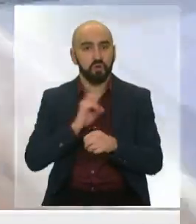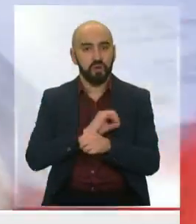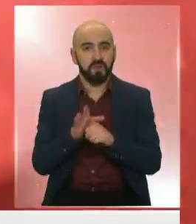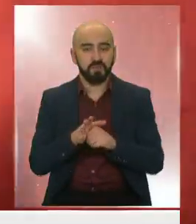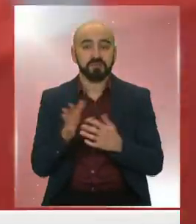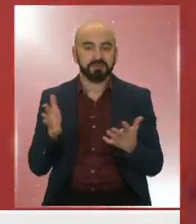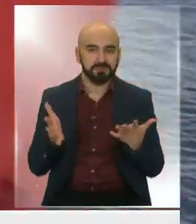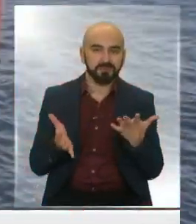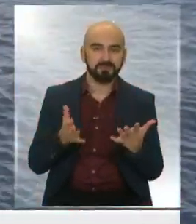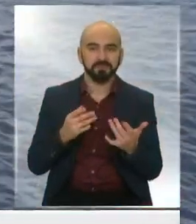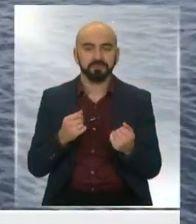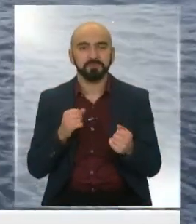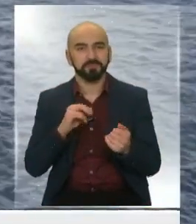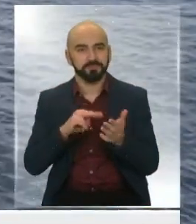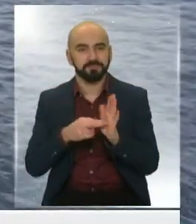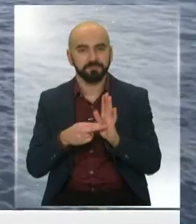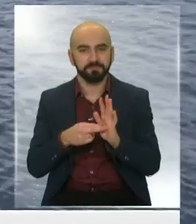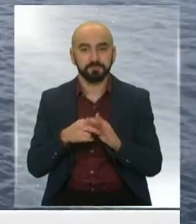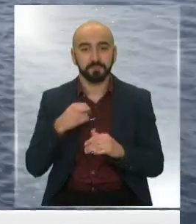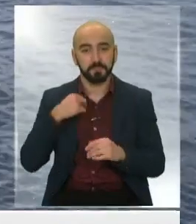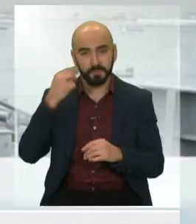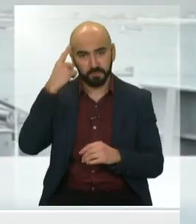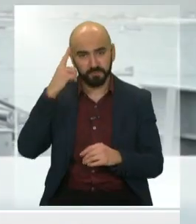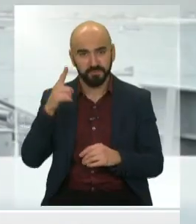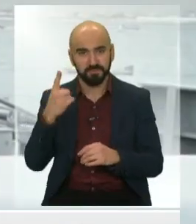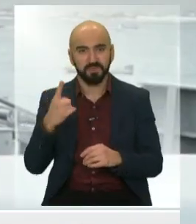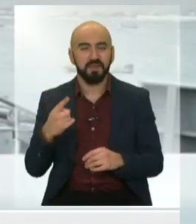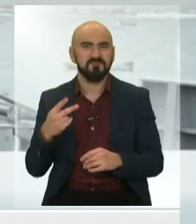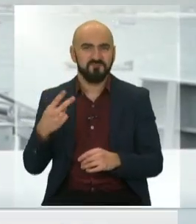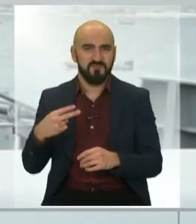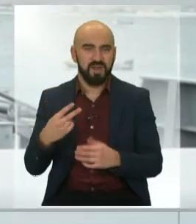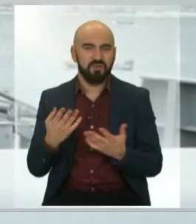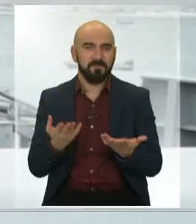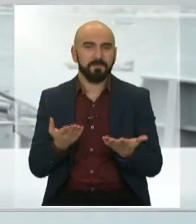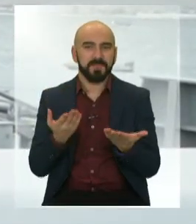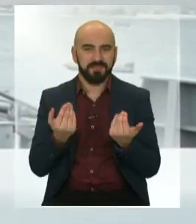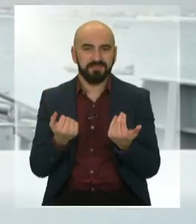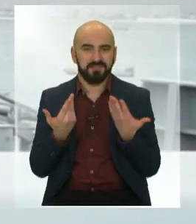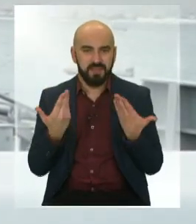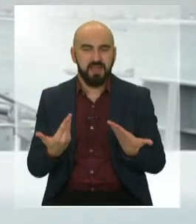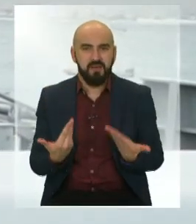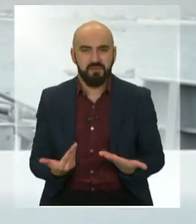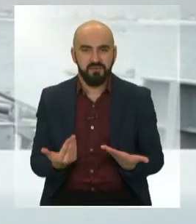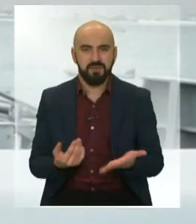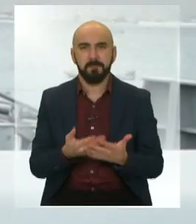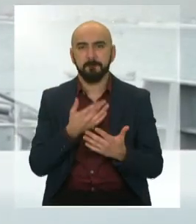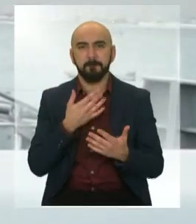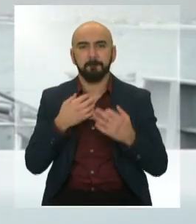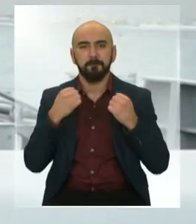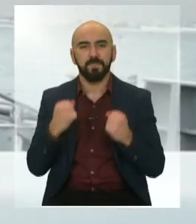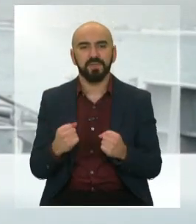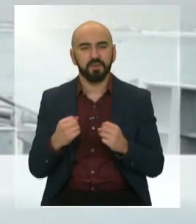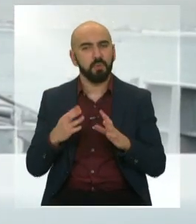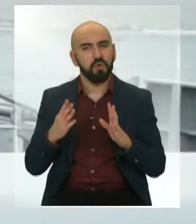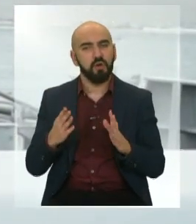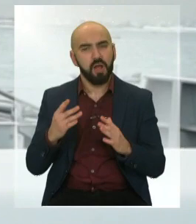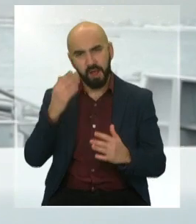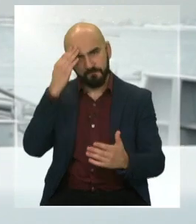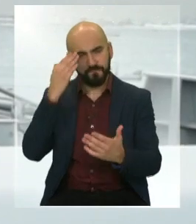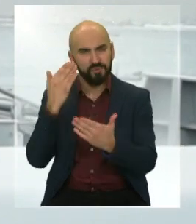vuelve clave. Y yo creo que esos valores son los que Chile necesita hoy día para poder enfrentar con esas mismas virtudes